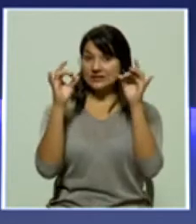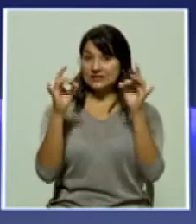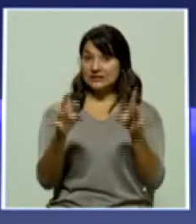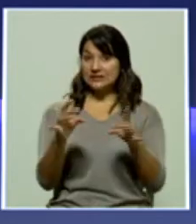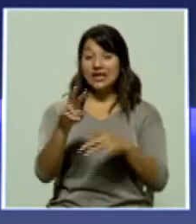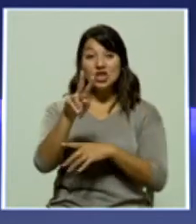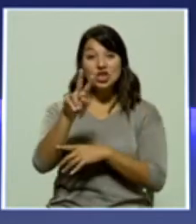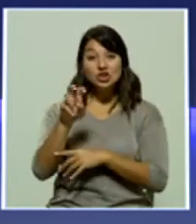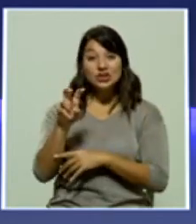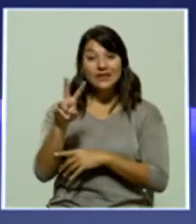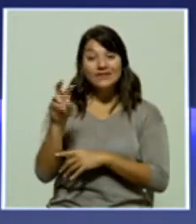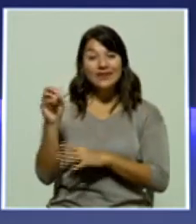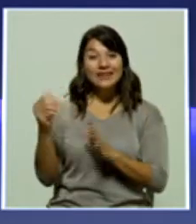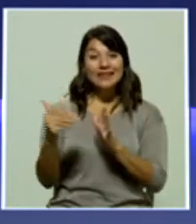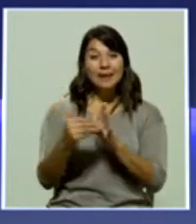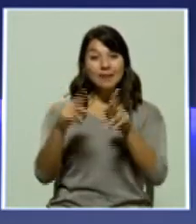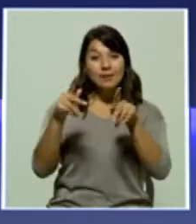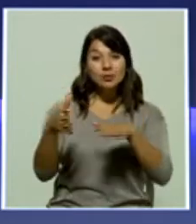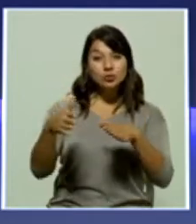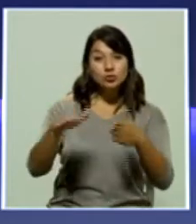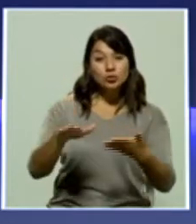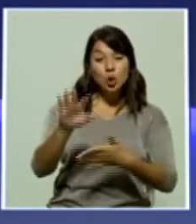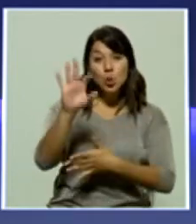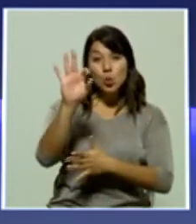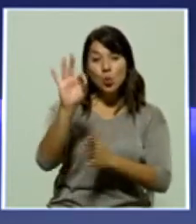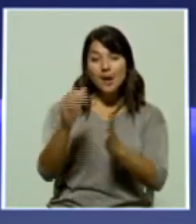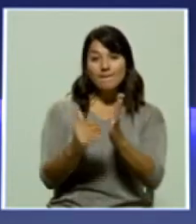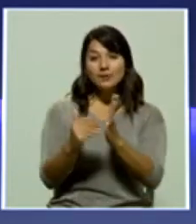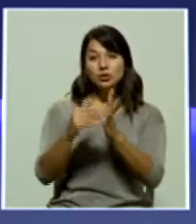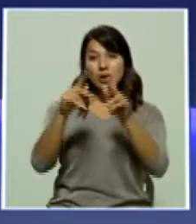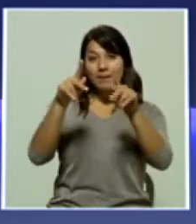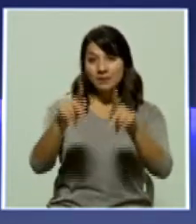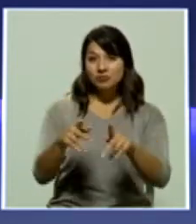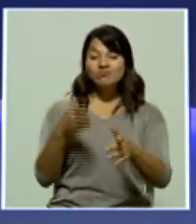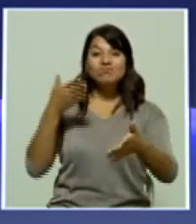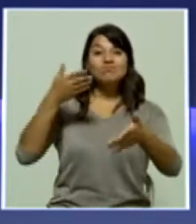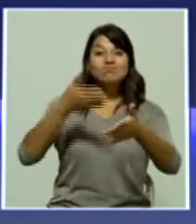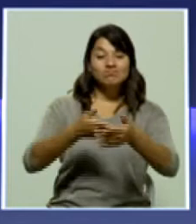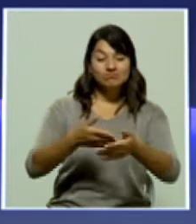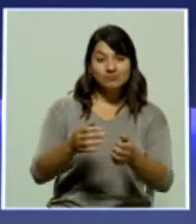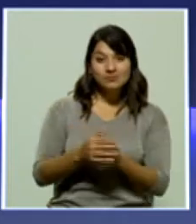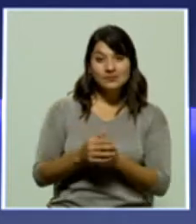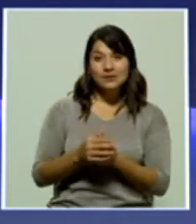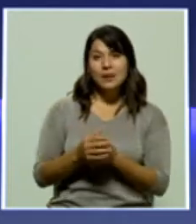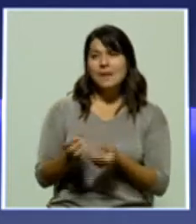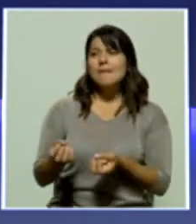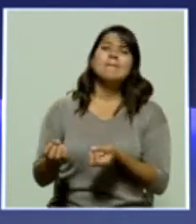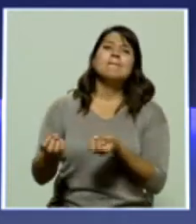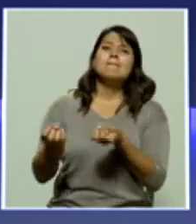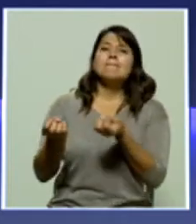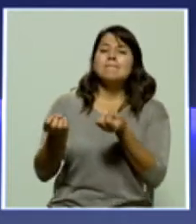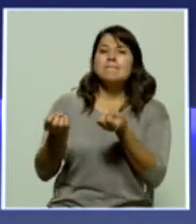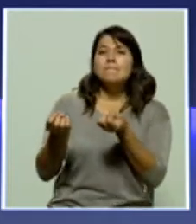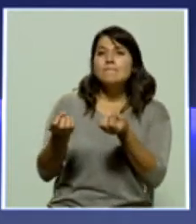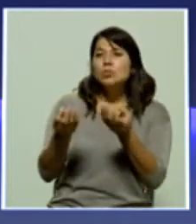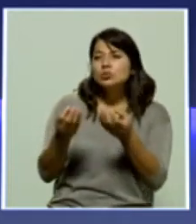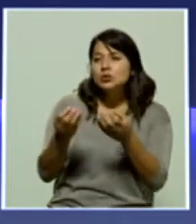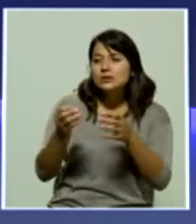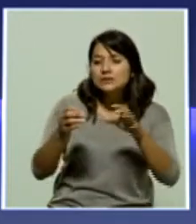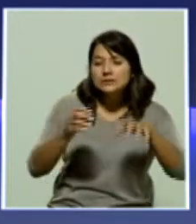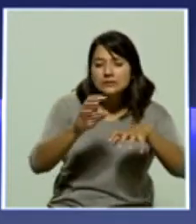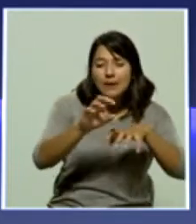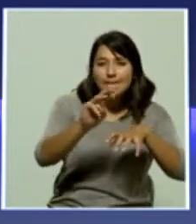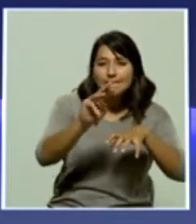220.000 muertes, 9 millones de víctimas, miles de minas antipersonales sembradas por todo el